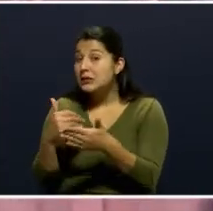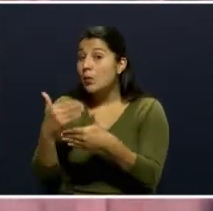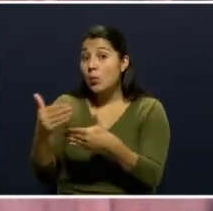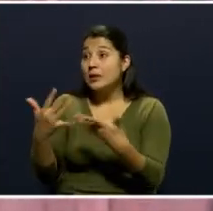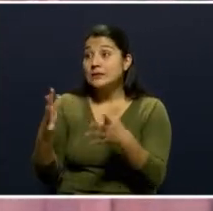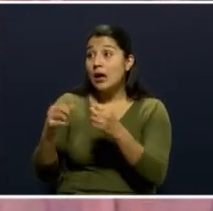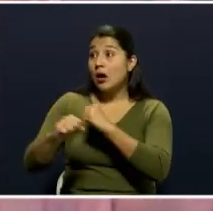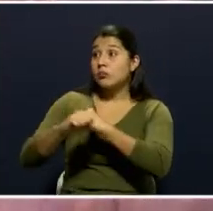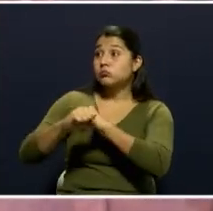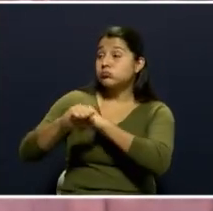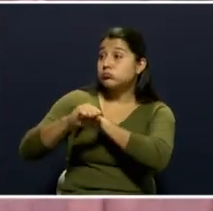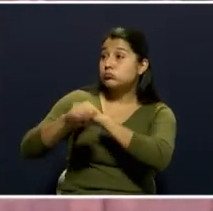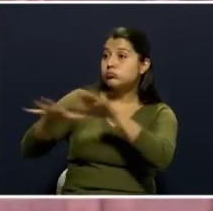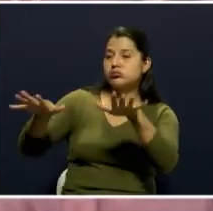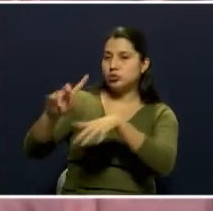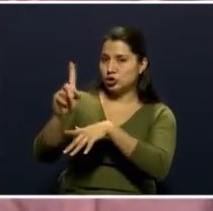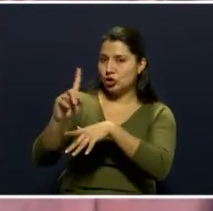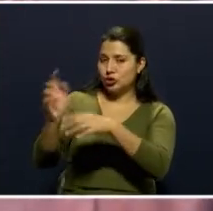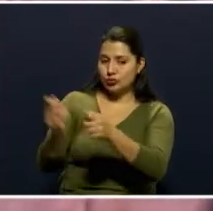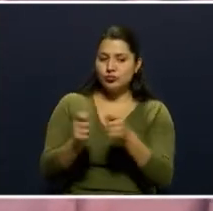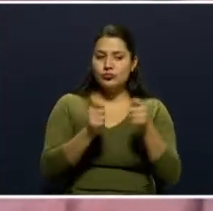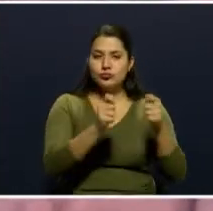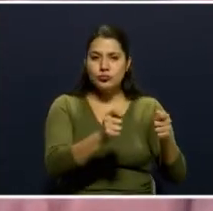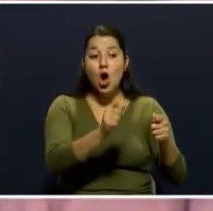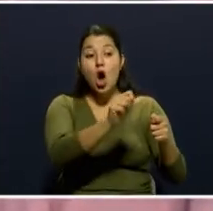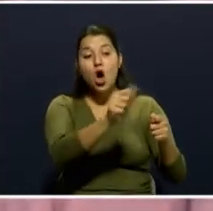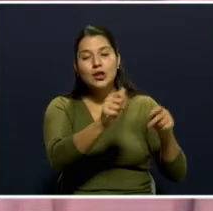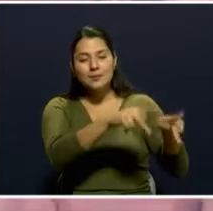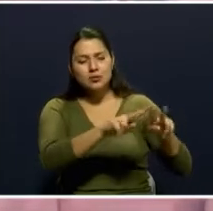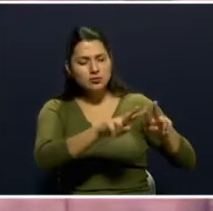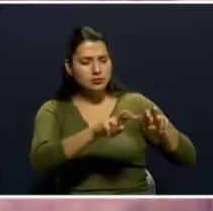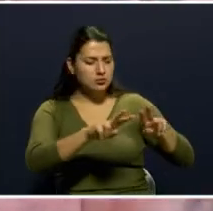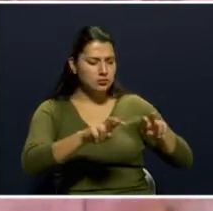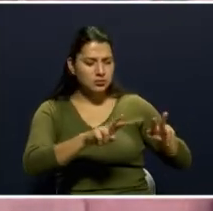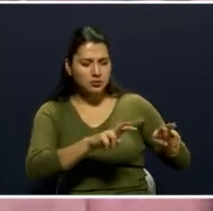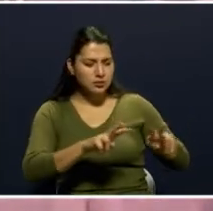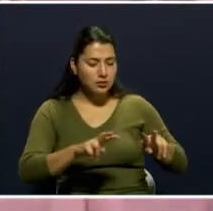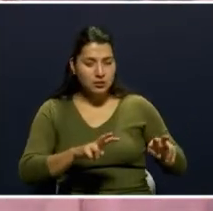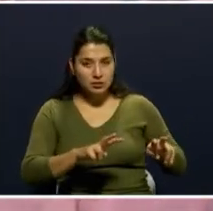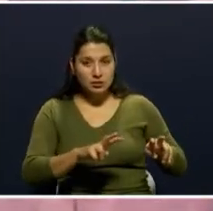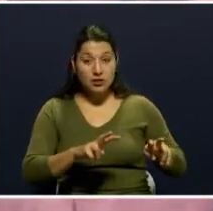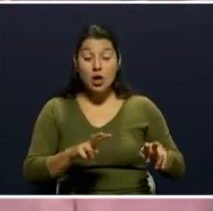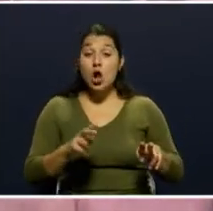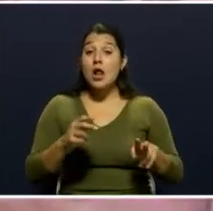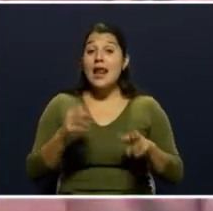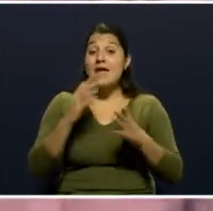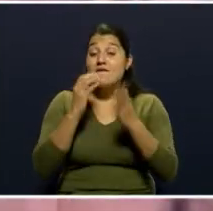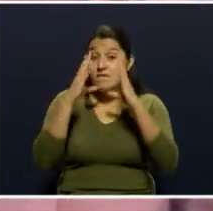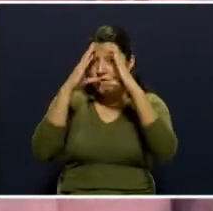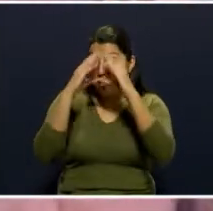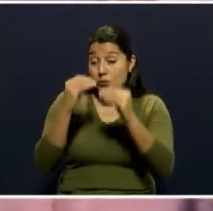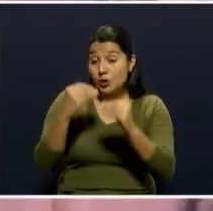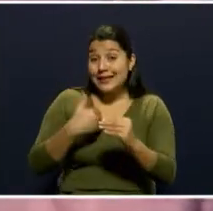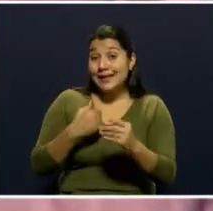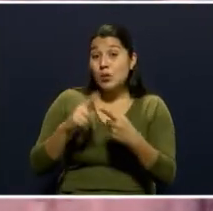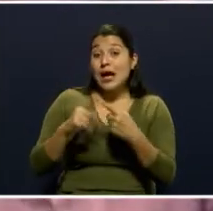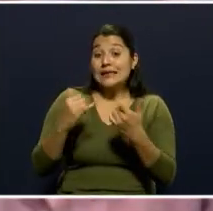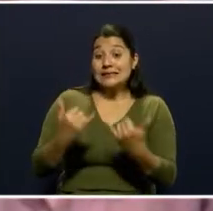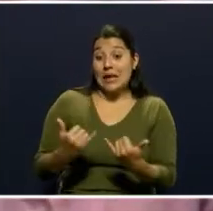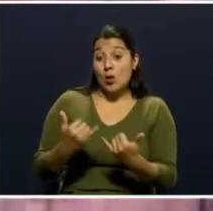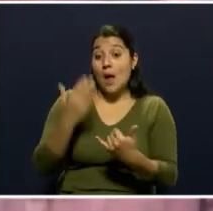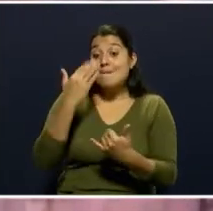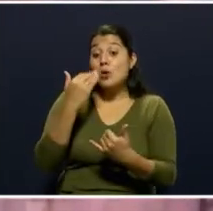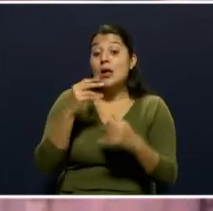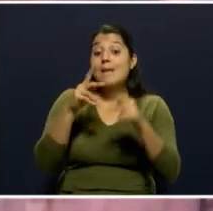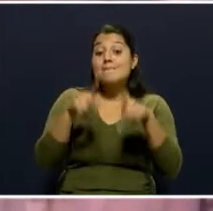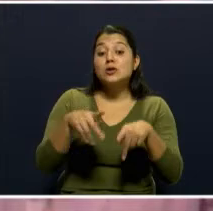no tenga ningún tipo de vicios y que su confiabilidad sea tal. Lo que tenemos hasta el momento de por qué personas jóvenes